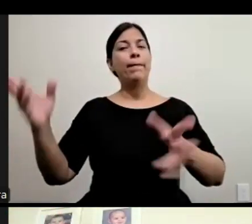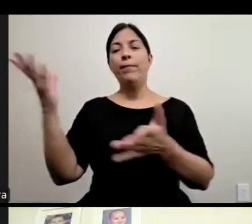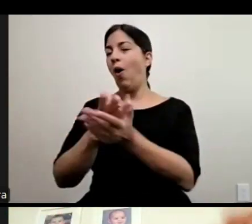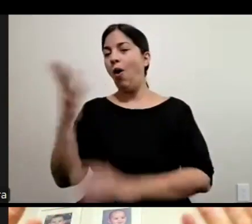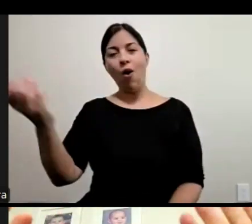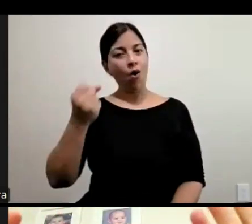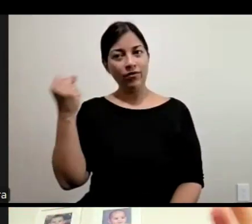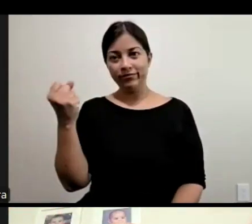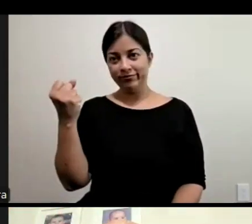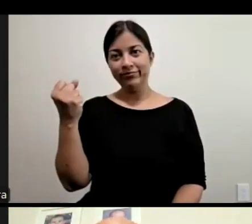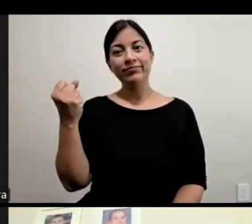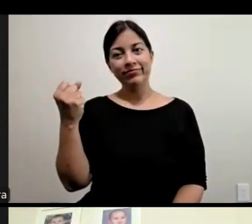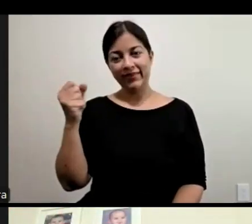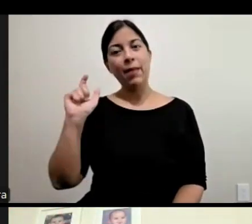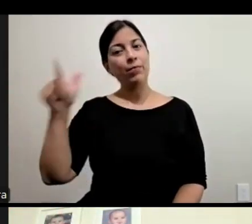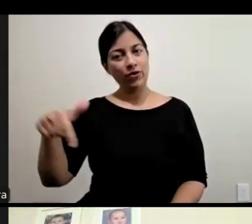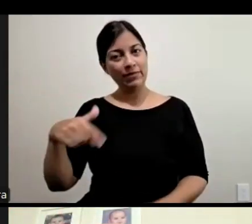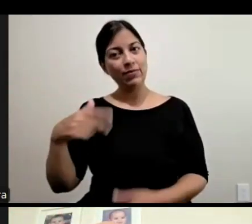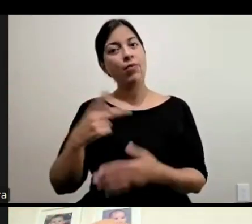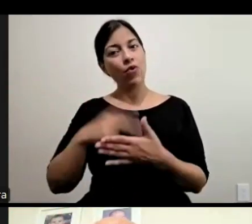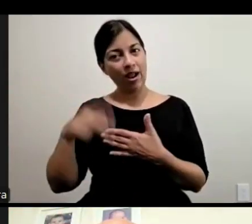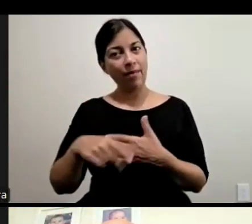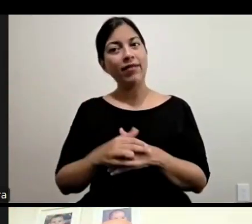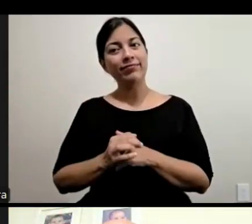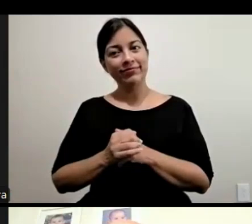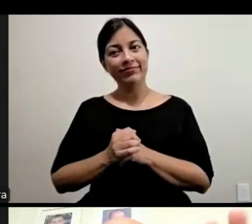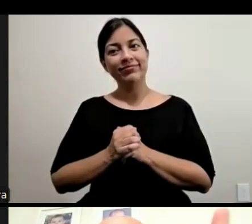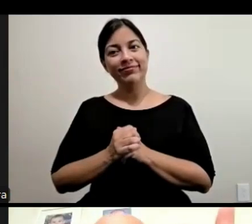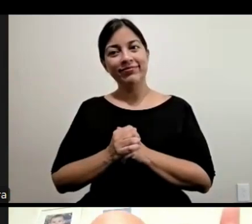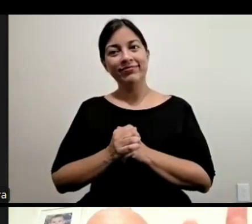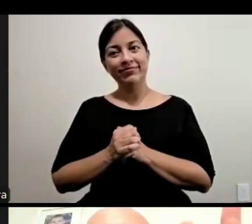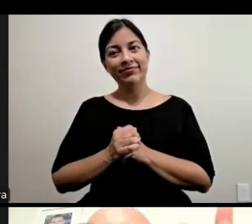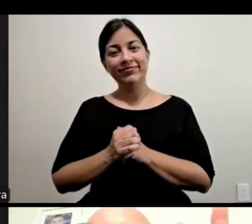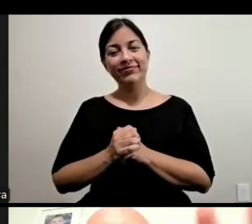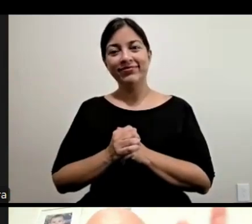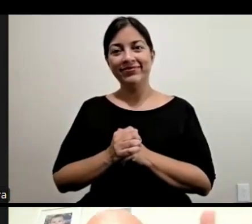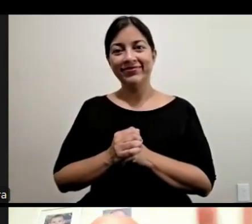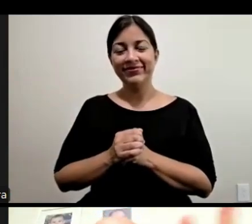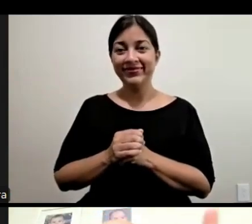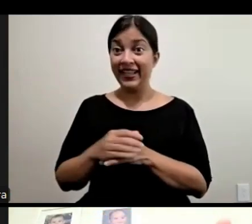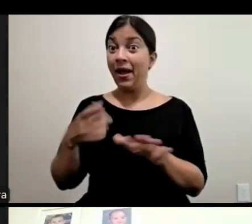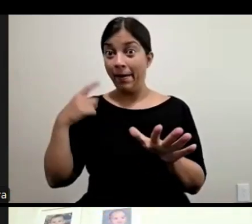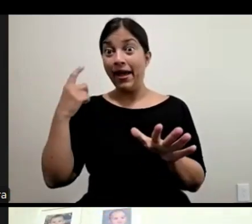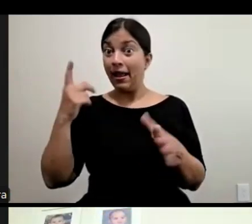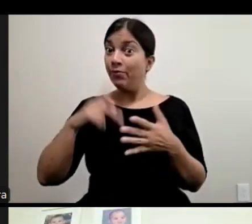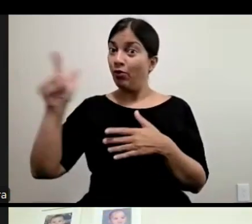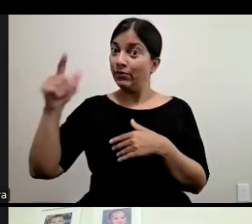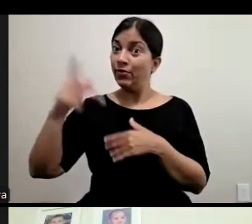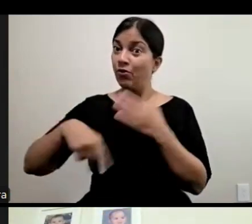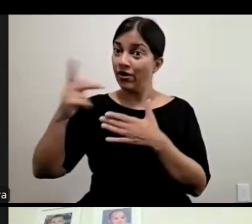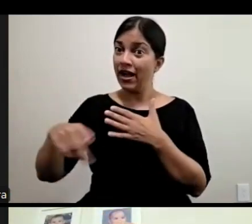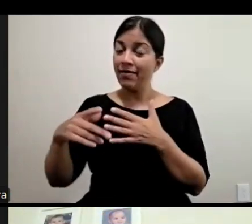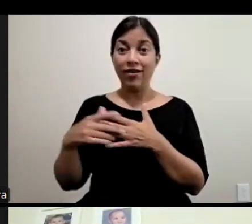ahí, porque vamos a seguir para el próximo programa. Déjame contarte rapidito. Una clase magistral, esto es un